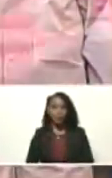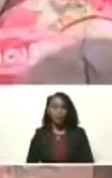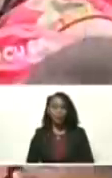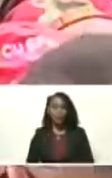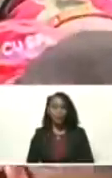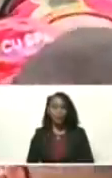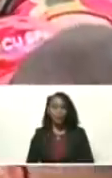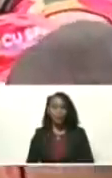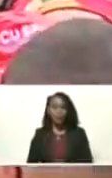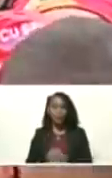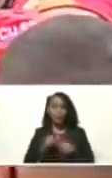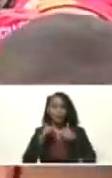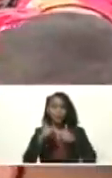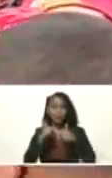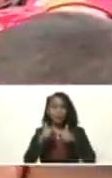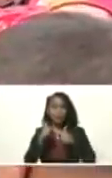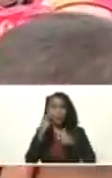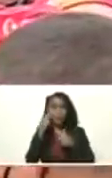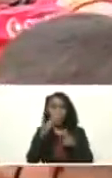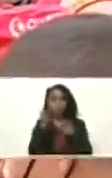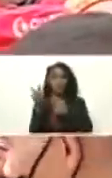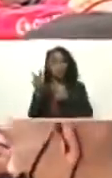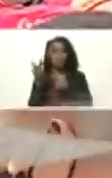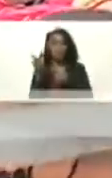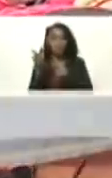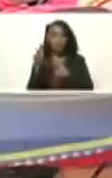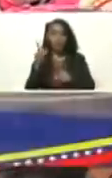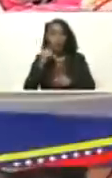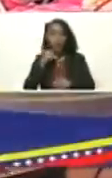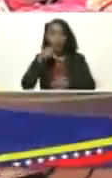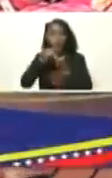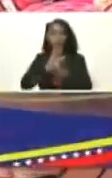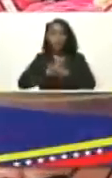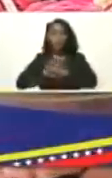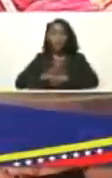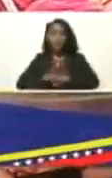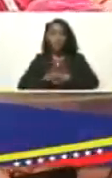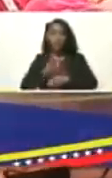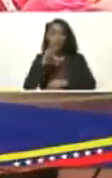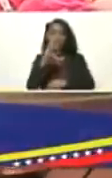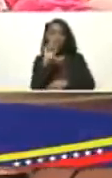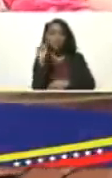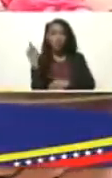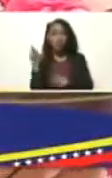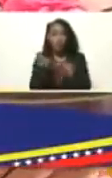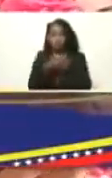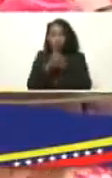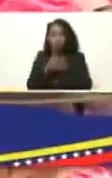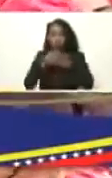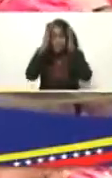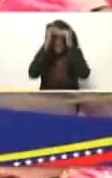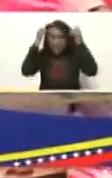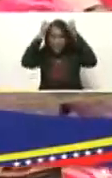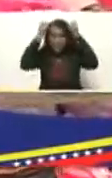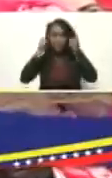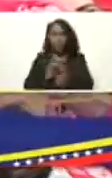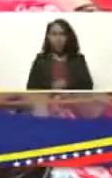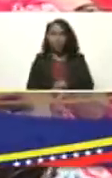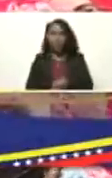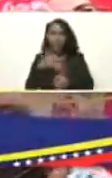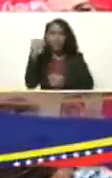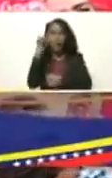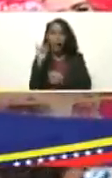Todos los días. Mira, impresionante, ¿cómo se llama, Wistor? Ese batallón de milicianos que